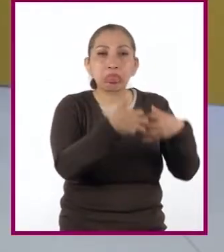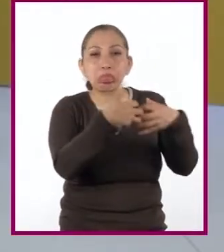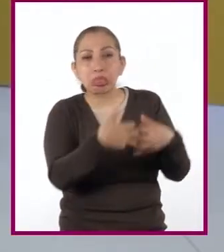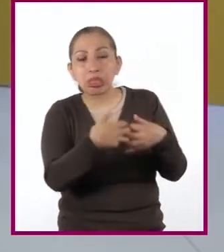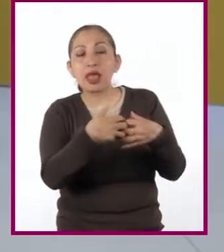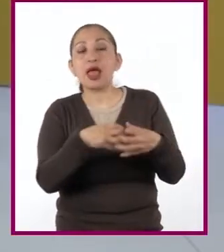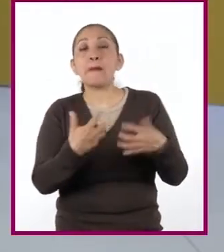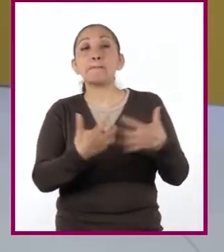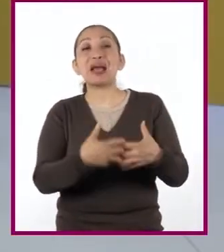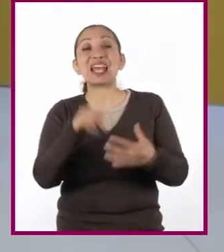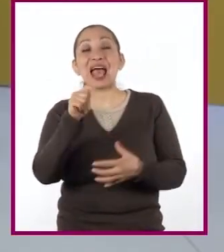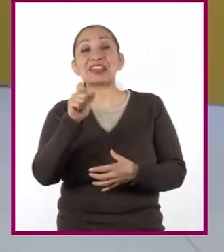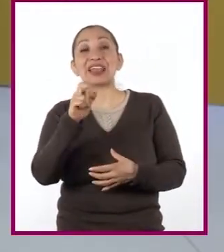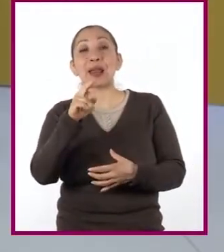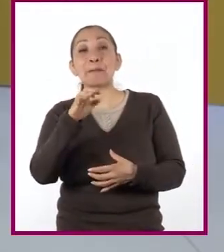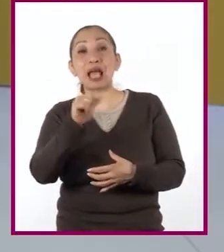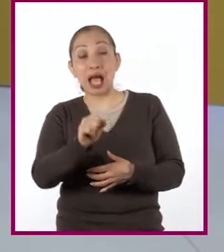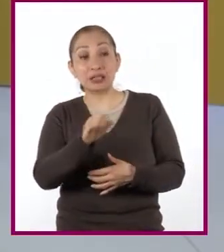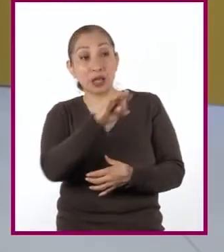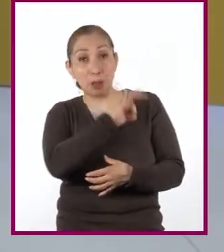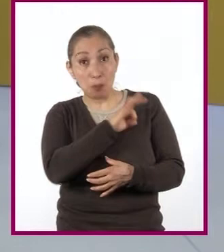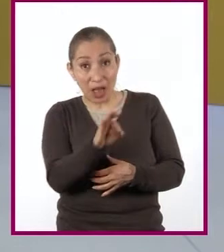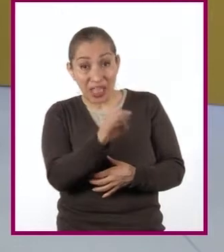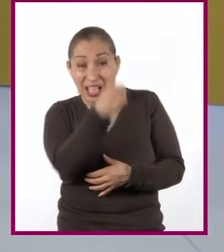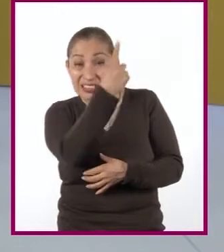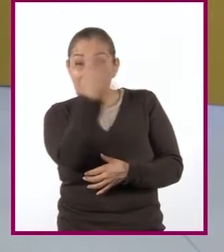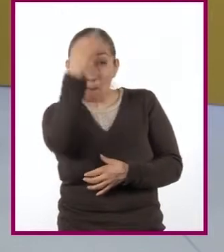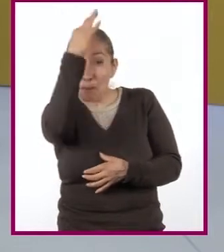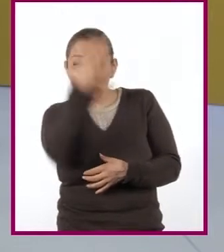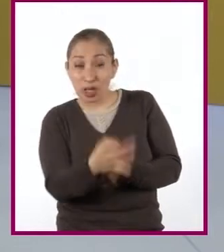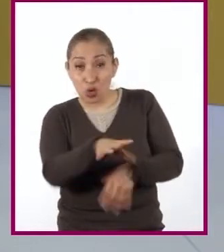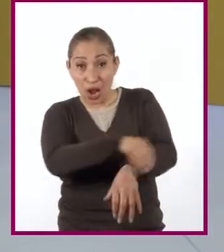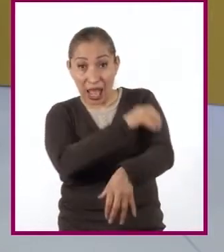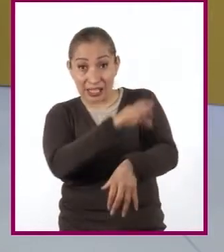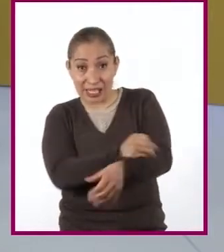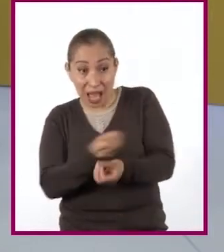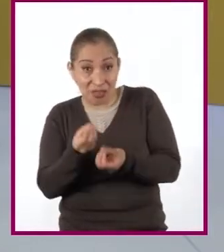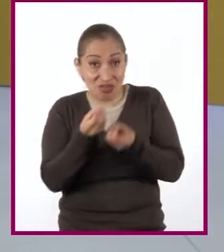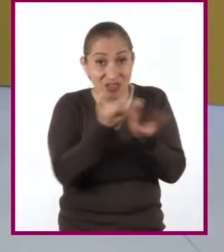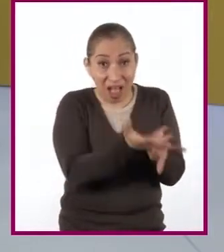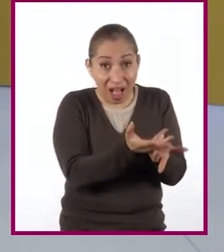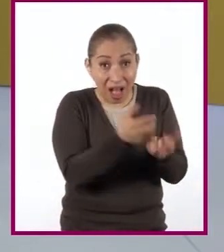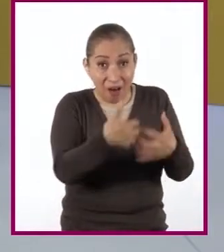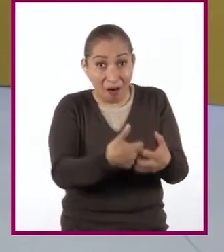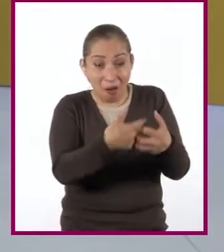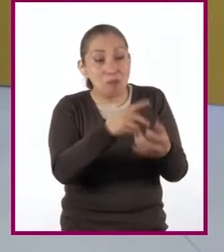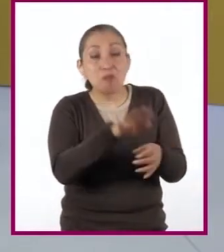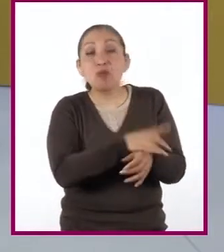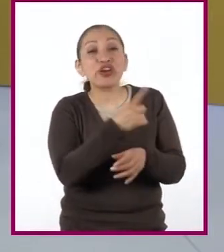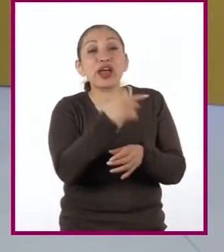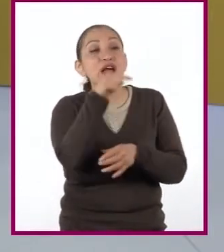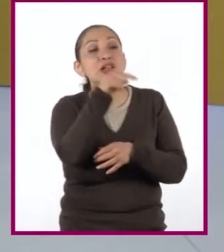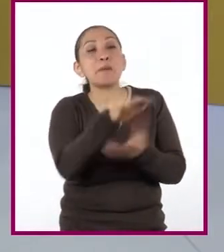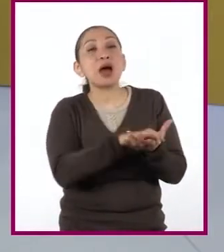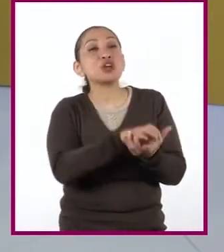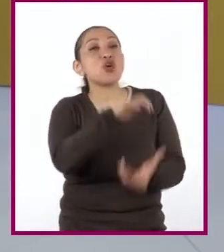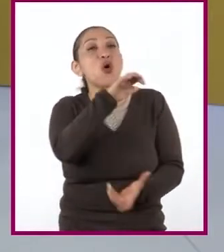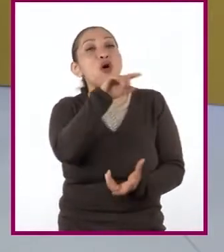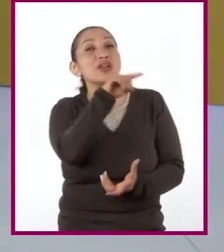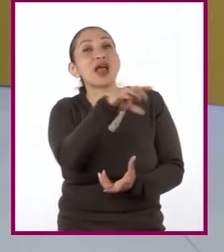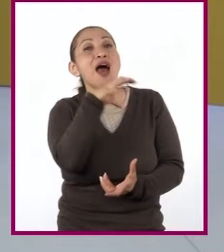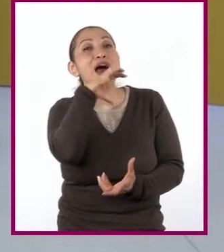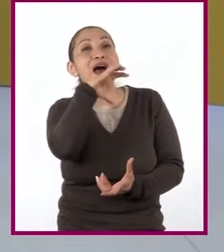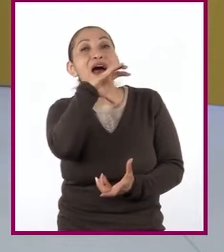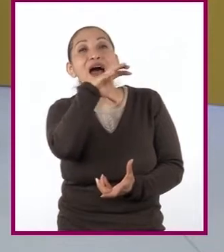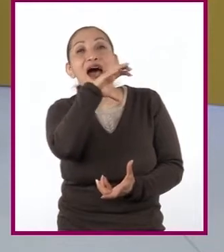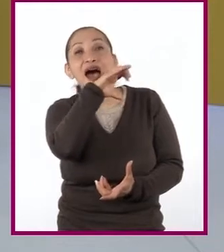máquinas térmicas nunca podrán aprovechar el total de la energía que se les suministra, debido a que la mayor parte del